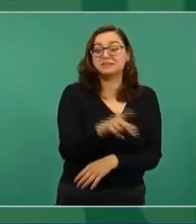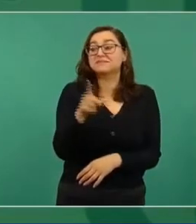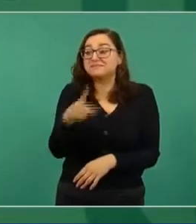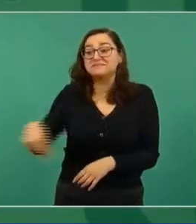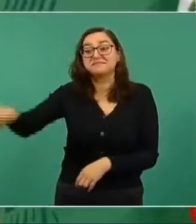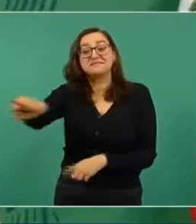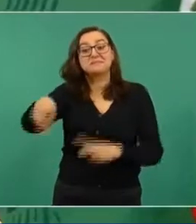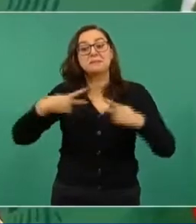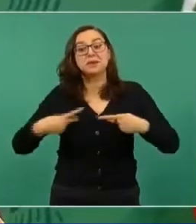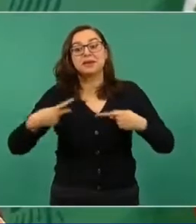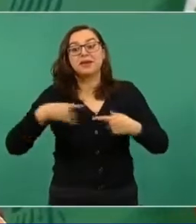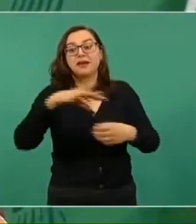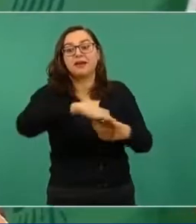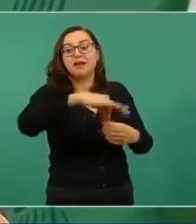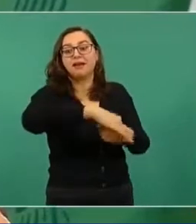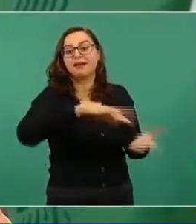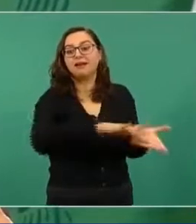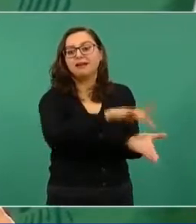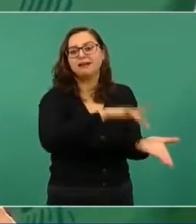Maestros votando por el PAN,